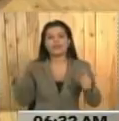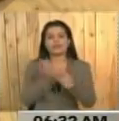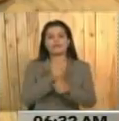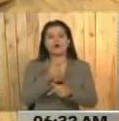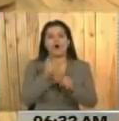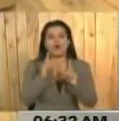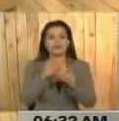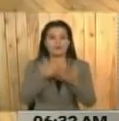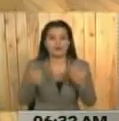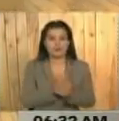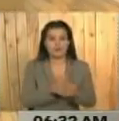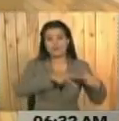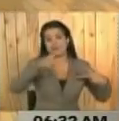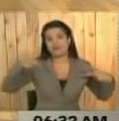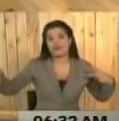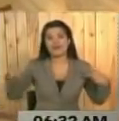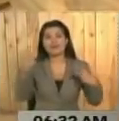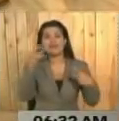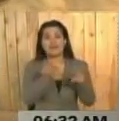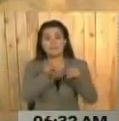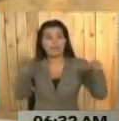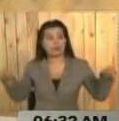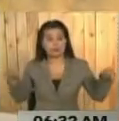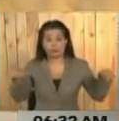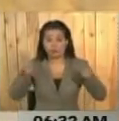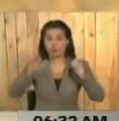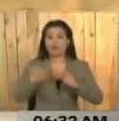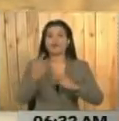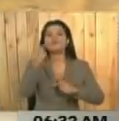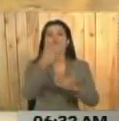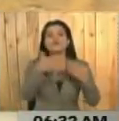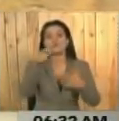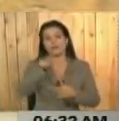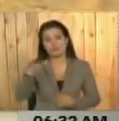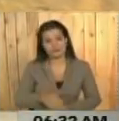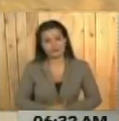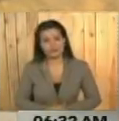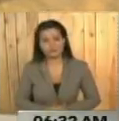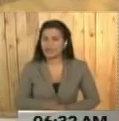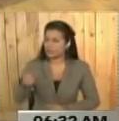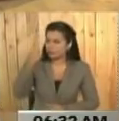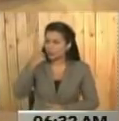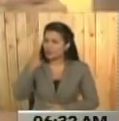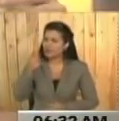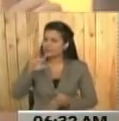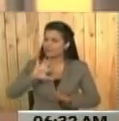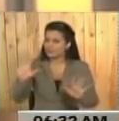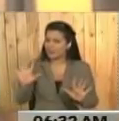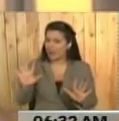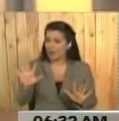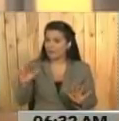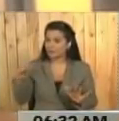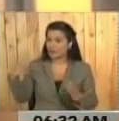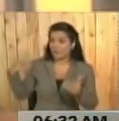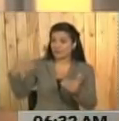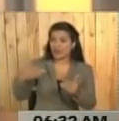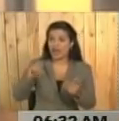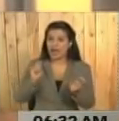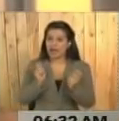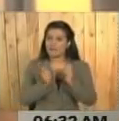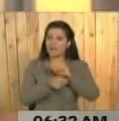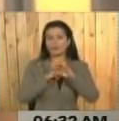autopista de 30 Met de ancho para meter un millón de personas aunque he leído por ahí que han cambiado a pasar a pesar de los días han